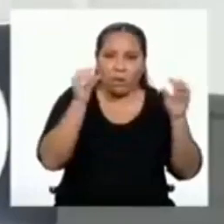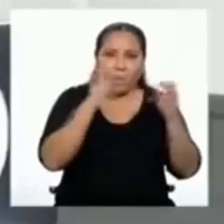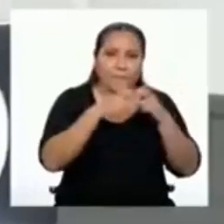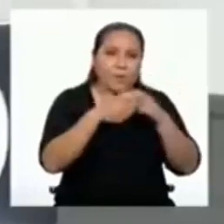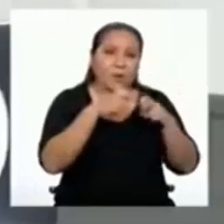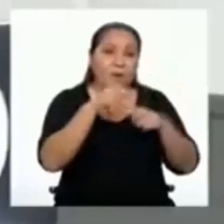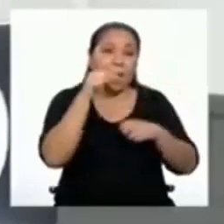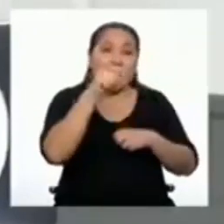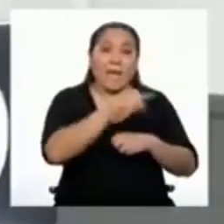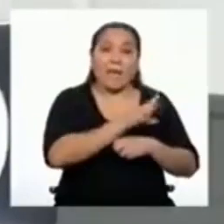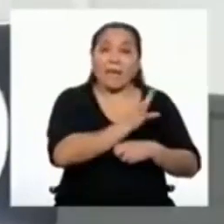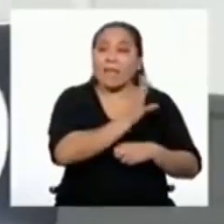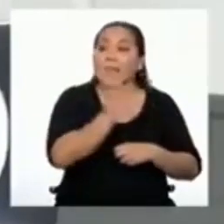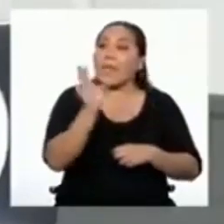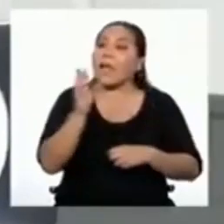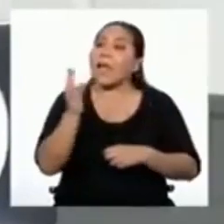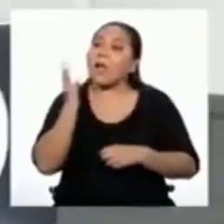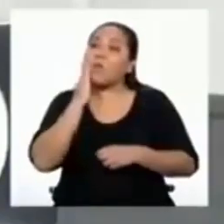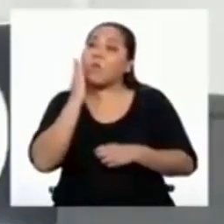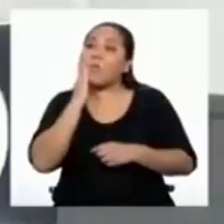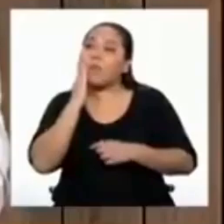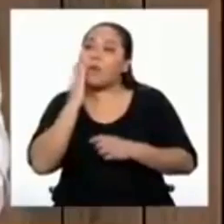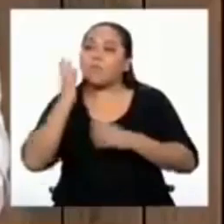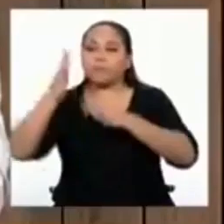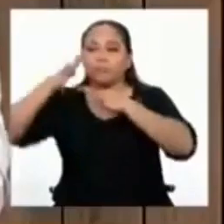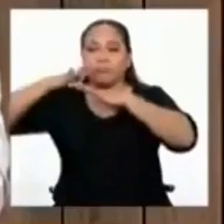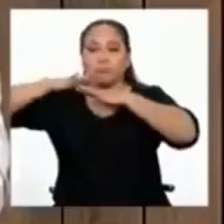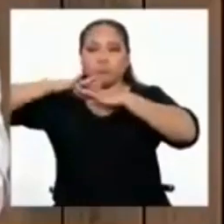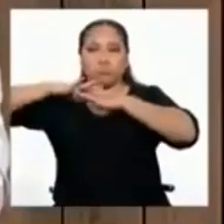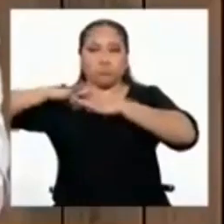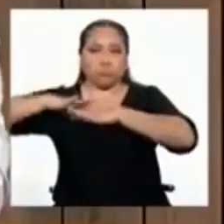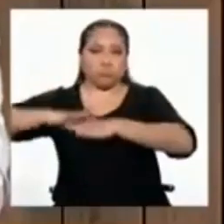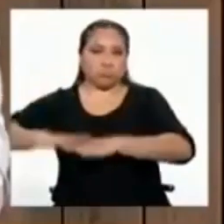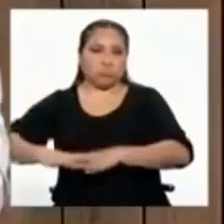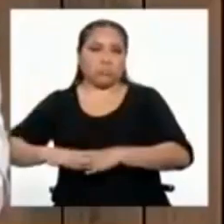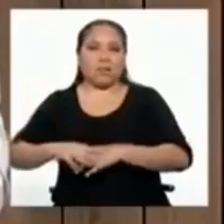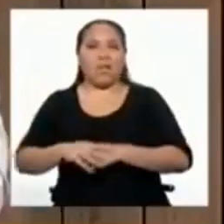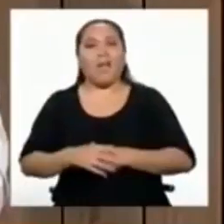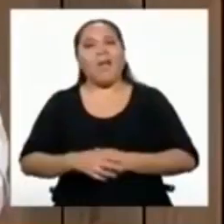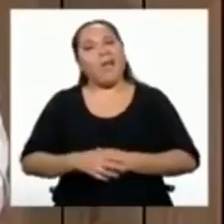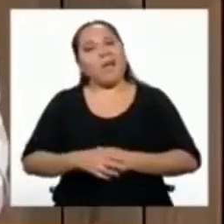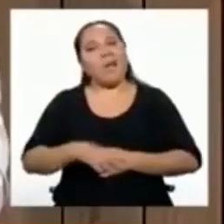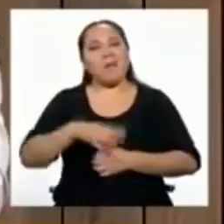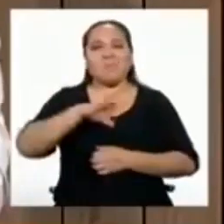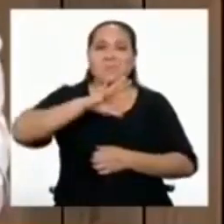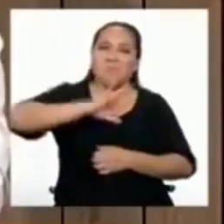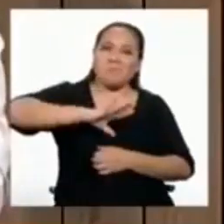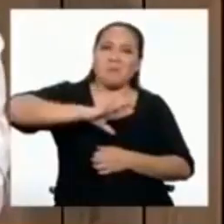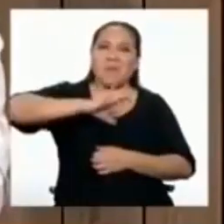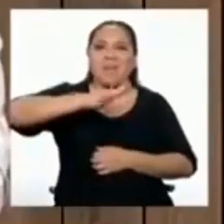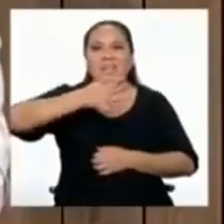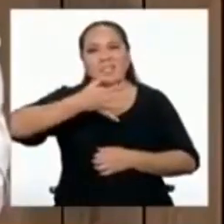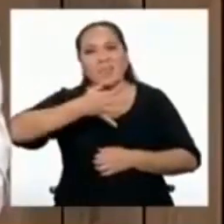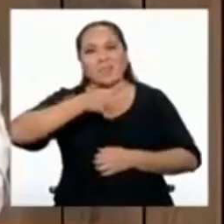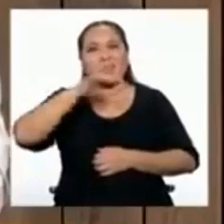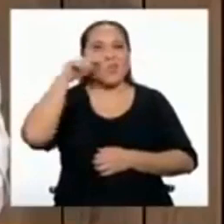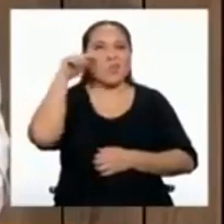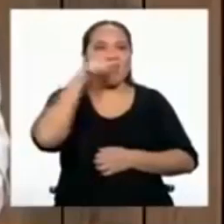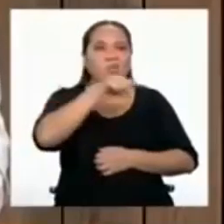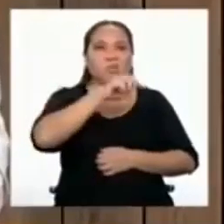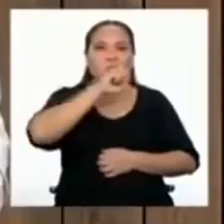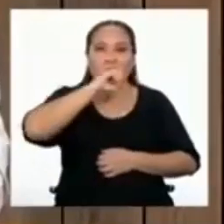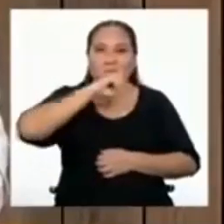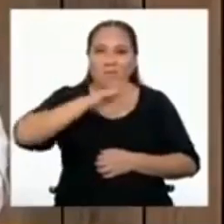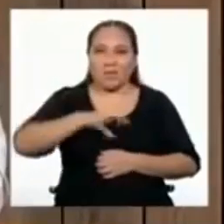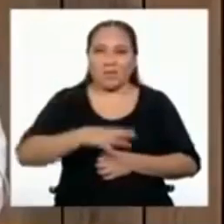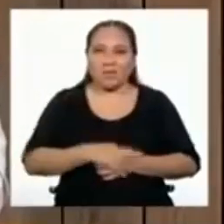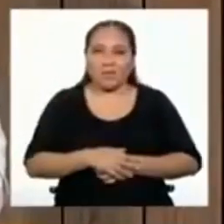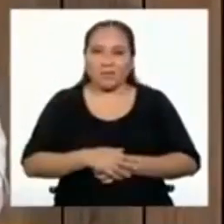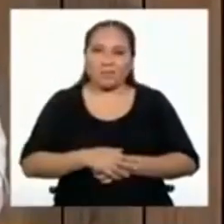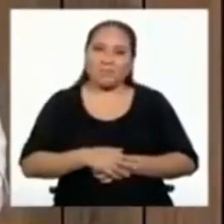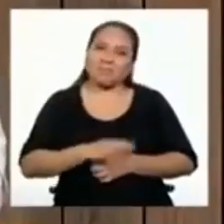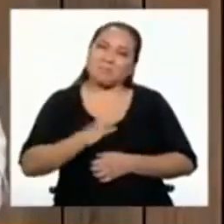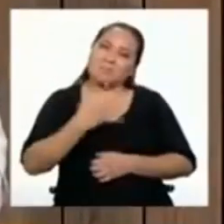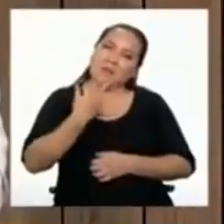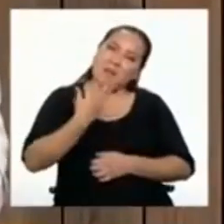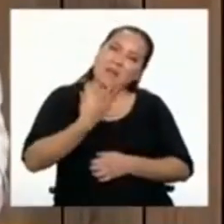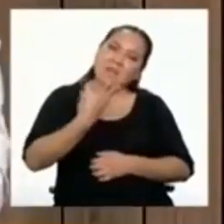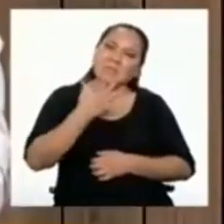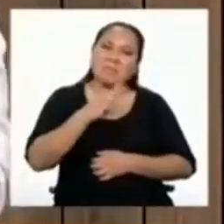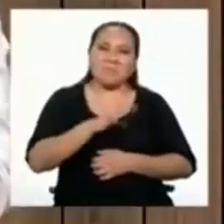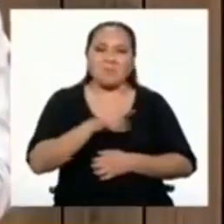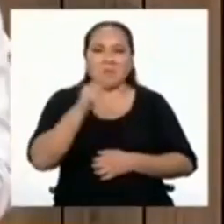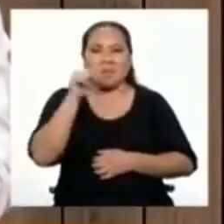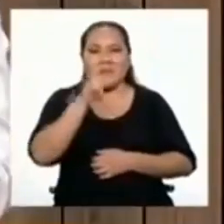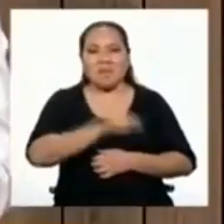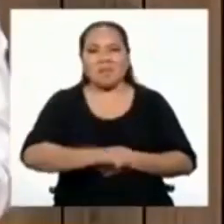él hablaba con mi mamá y las aguas se calmaban. Ya, algo así lo que me acaba de decir. De algo así